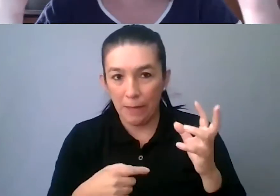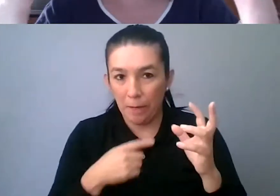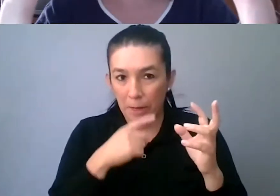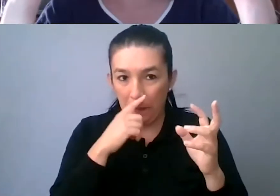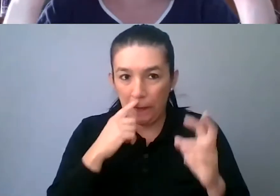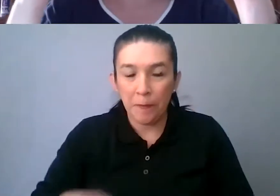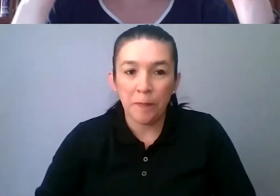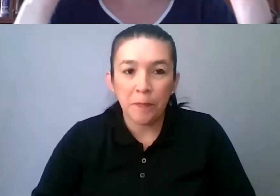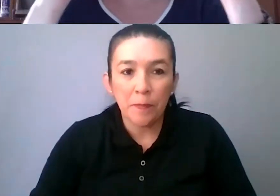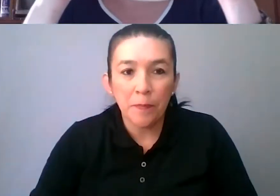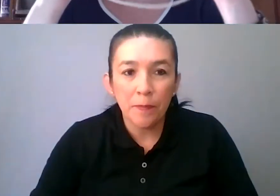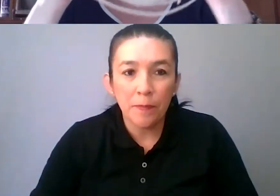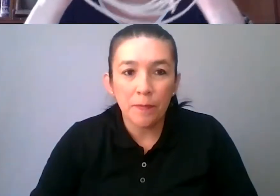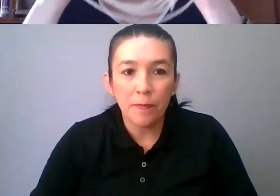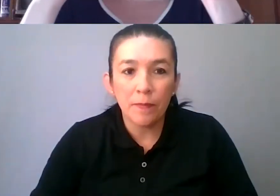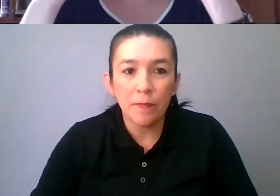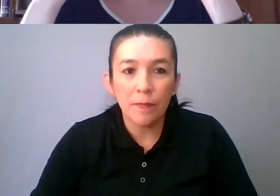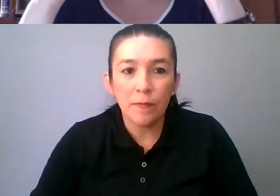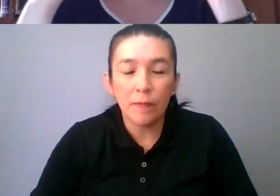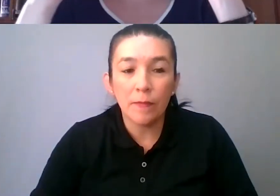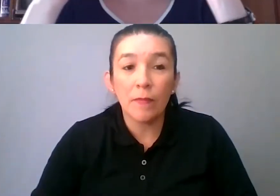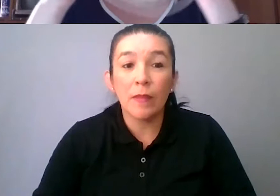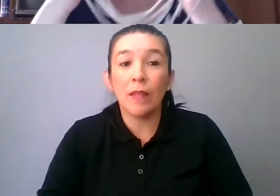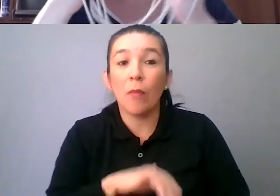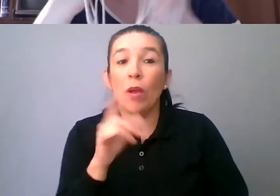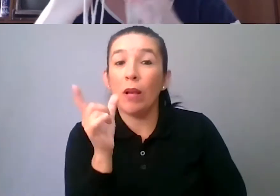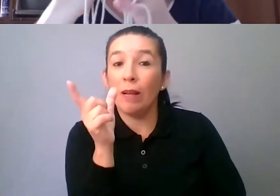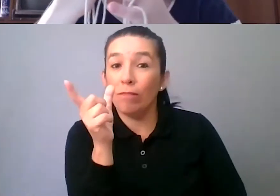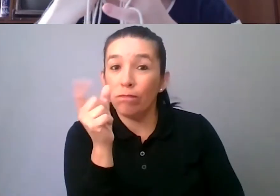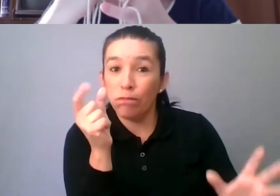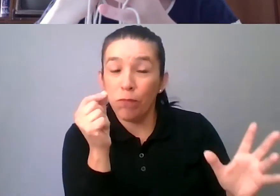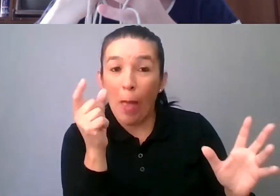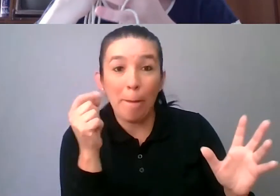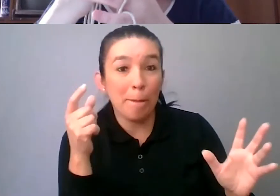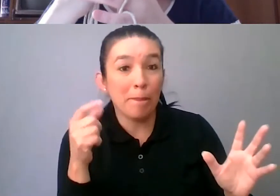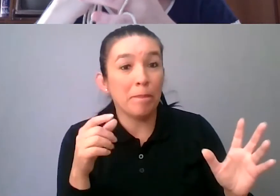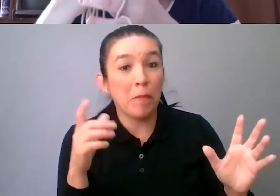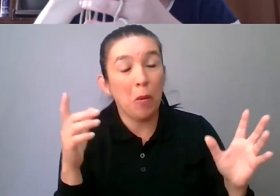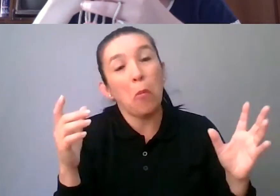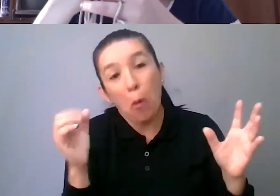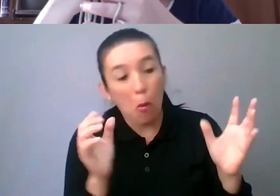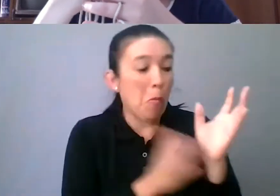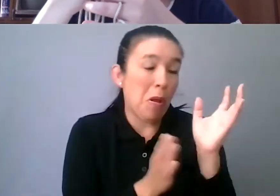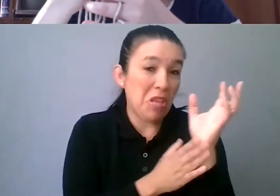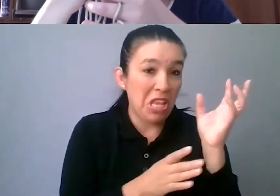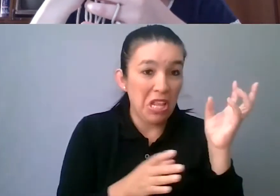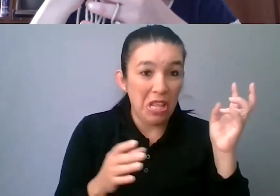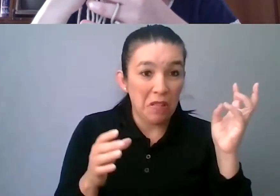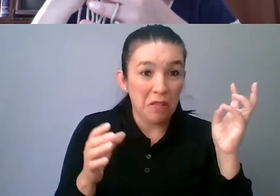Con pinza de una mano, en este caso mi mano izquierda con pinza izquierda,